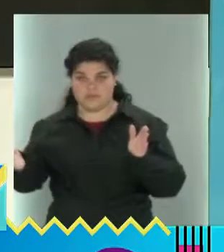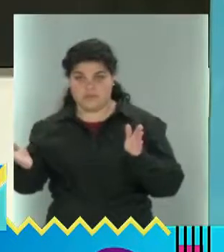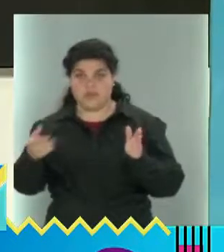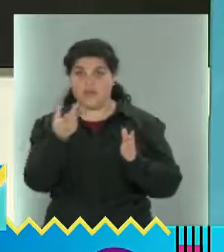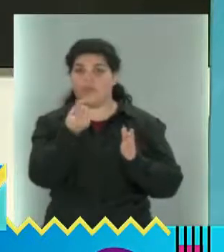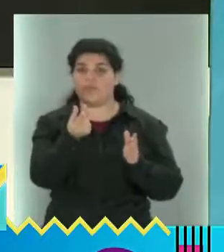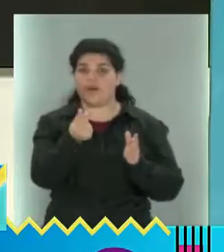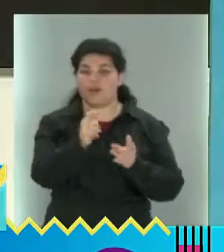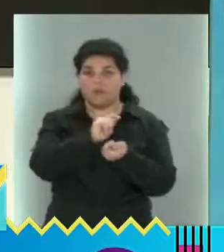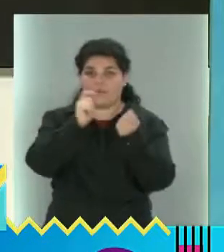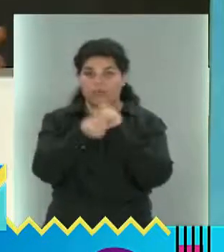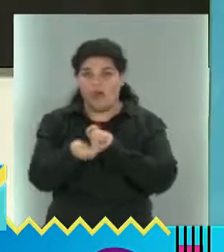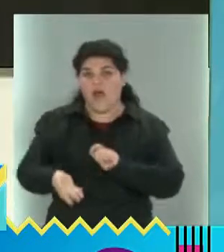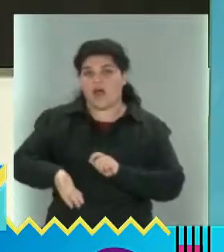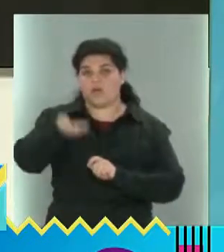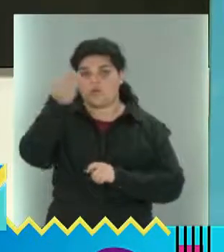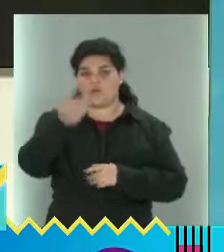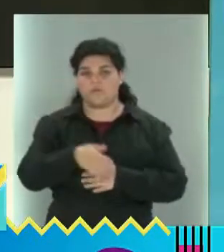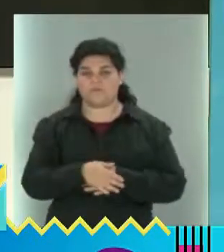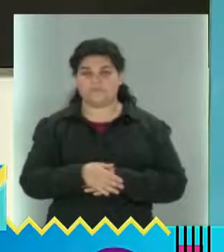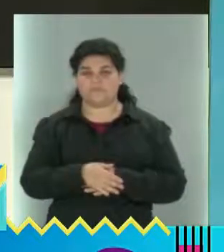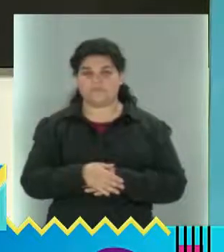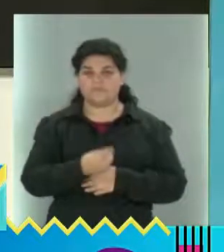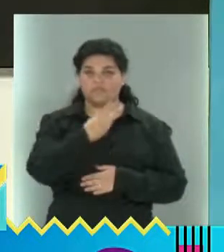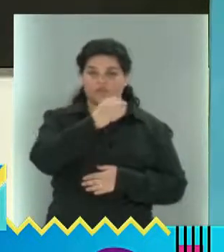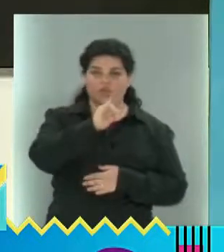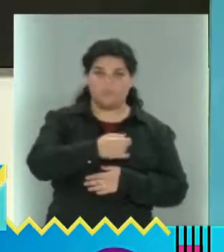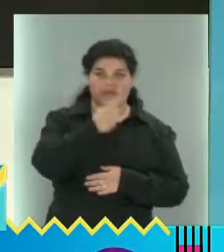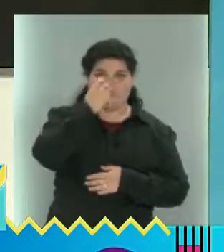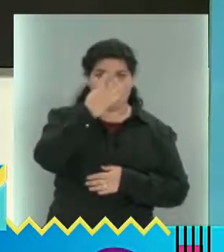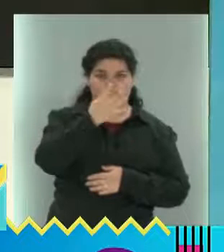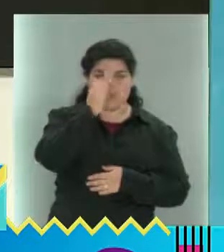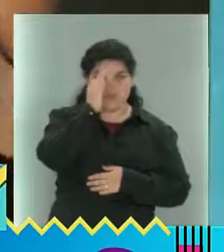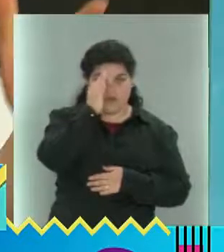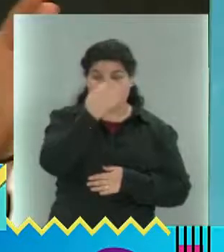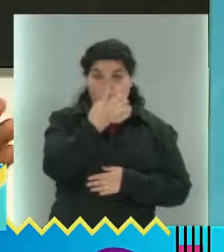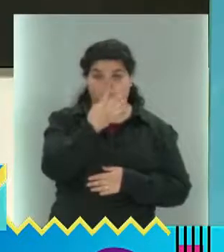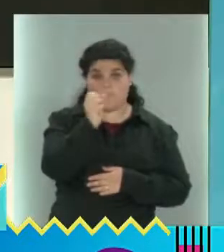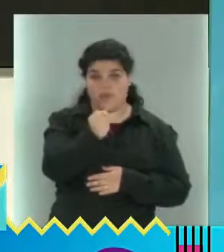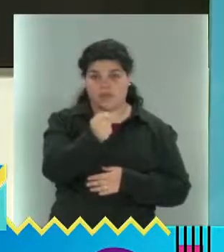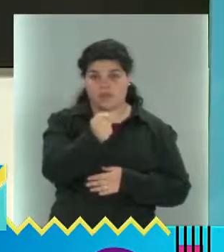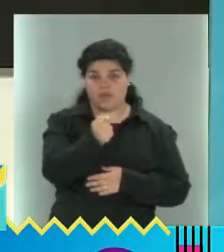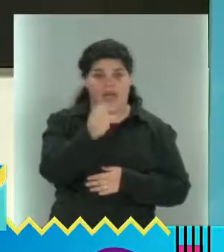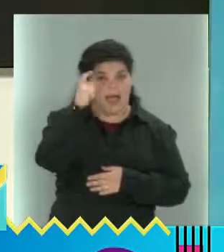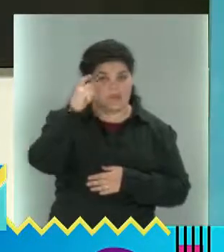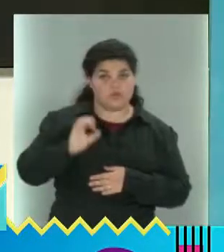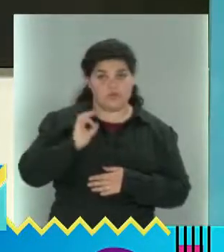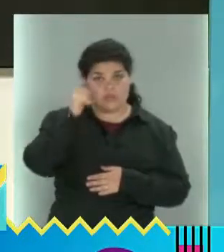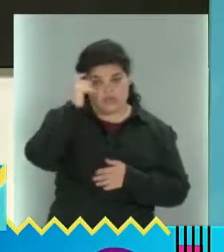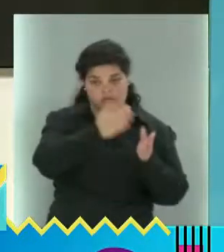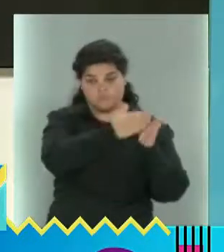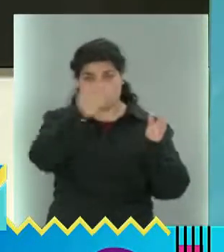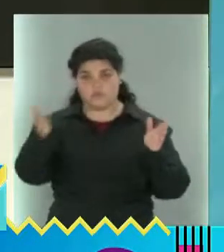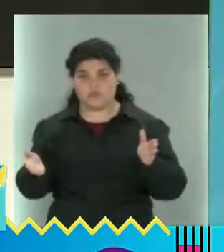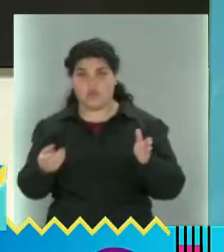el precio del combustible se modificó en un alza, o sea, en alza, desde 2,24 pesos, hablemos de 10 años, ¿sí? De 2,24 pesos